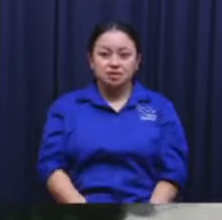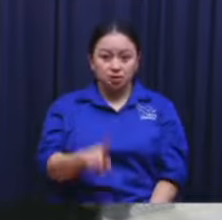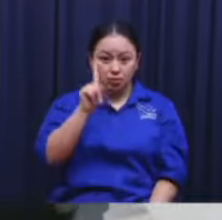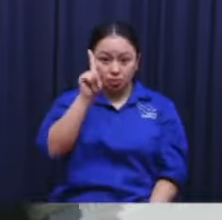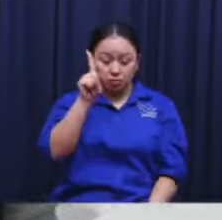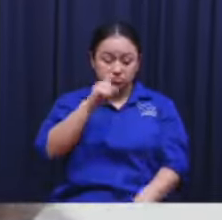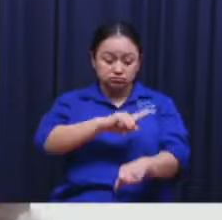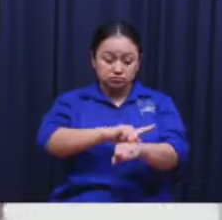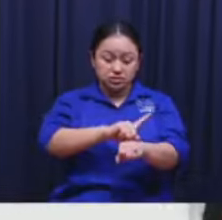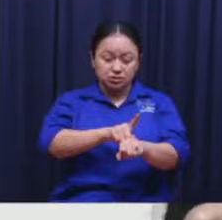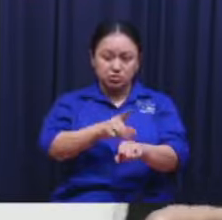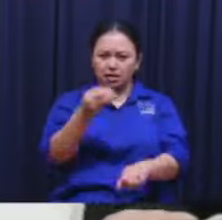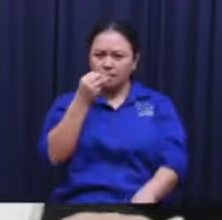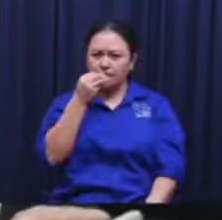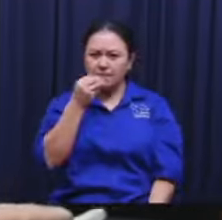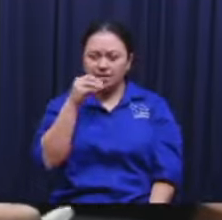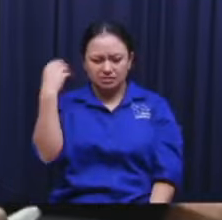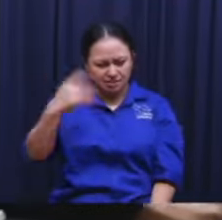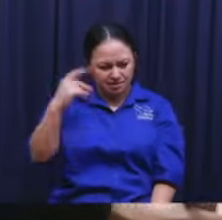a comer.